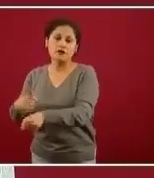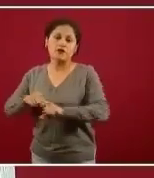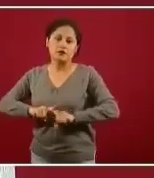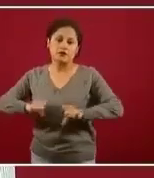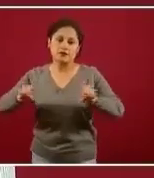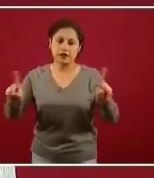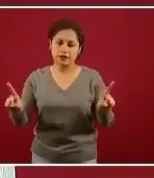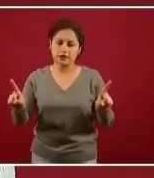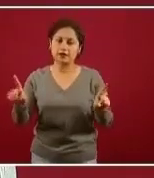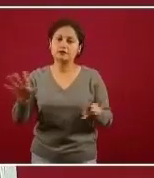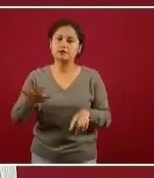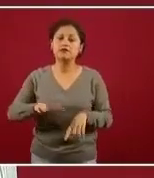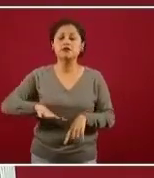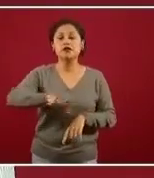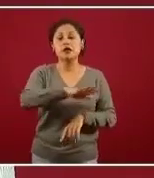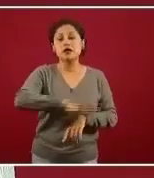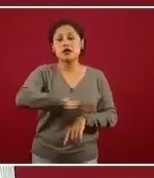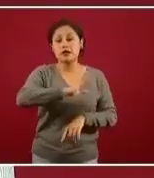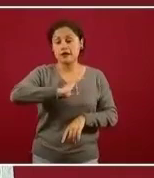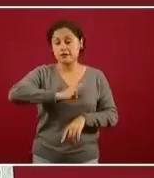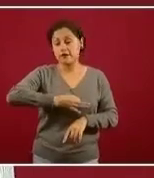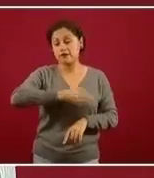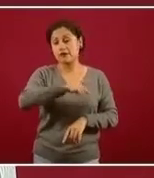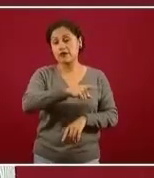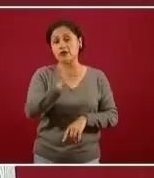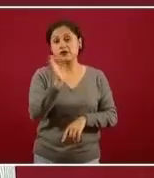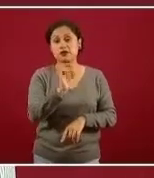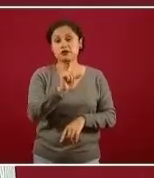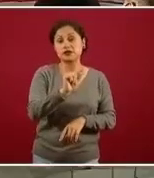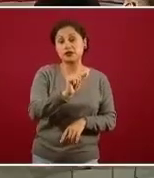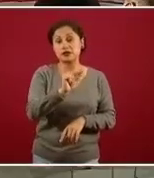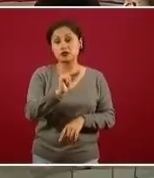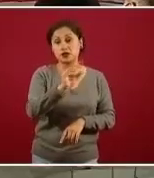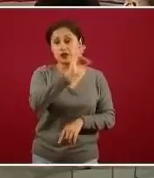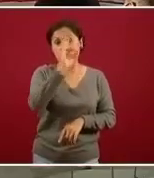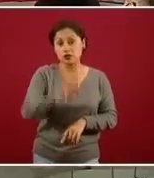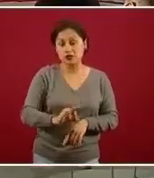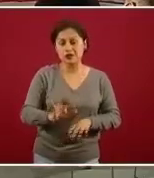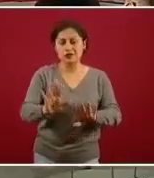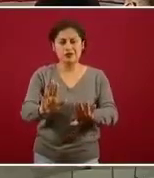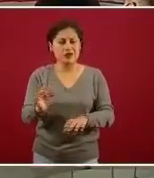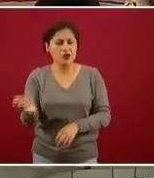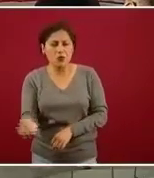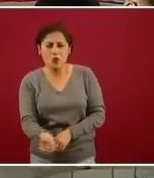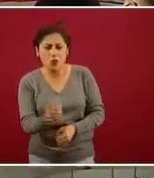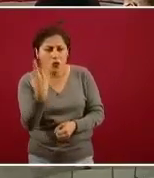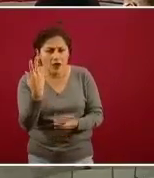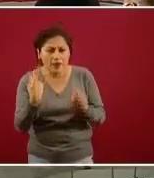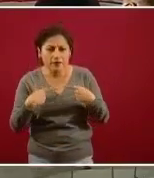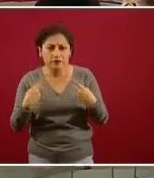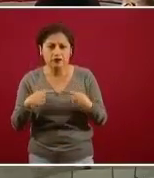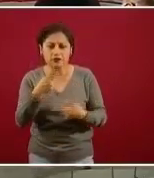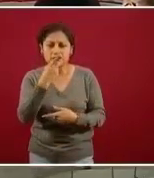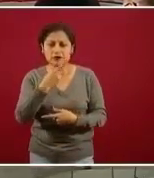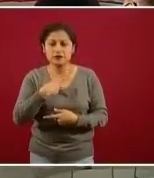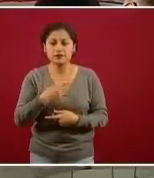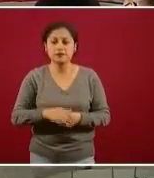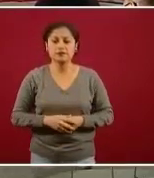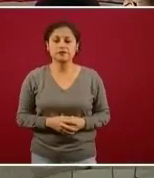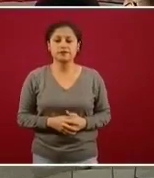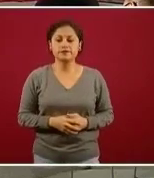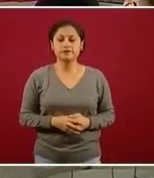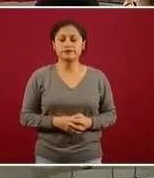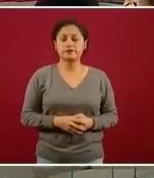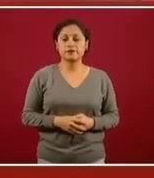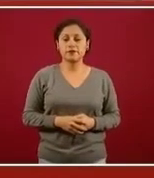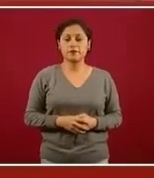al 70 u 80%. Pero en cifras aterrizadas. Esto quiere decir que la